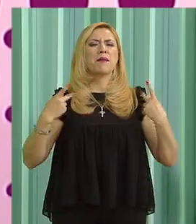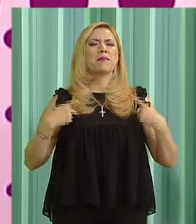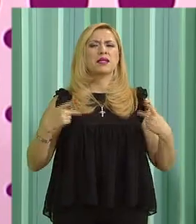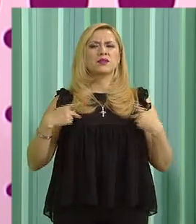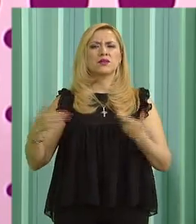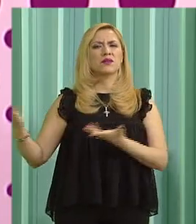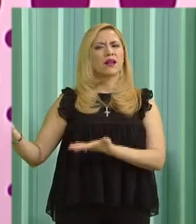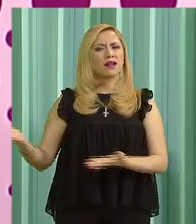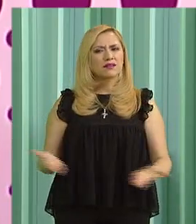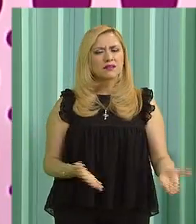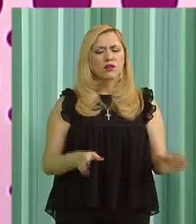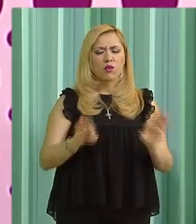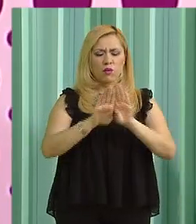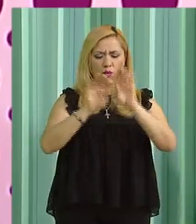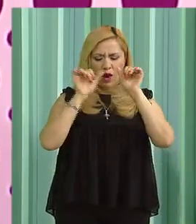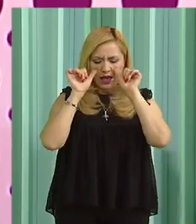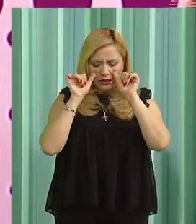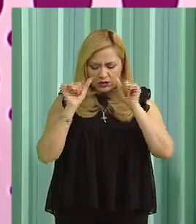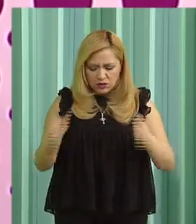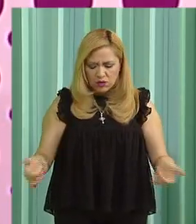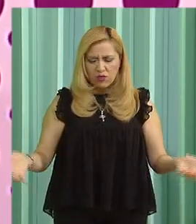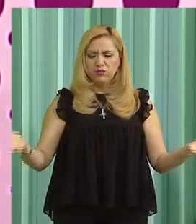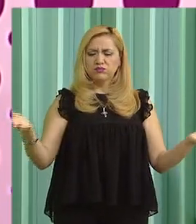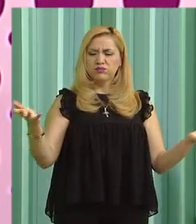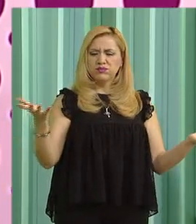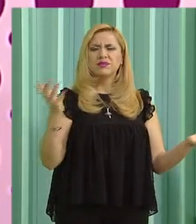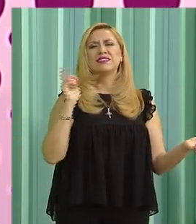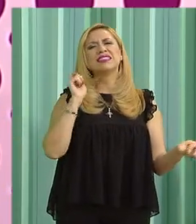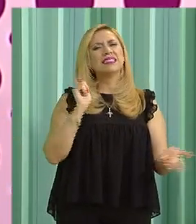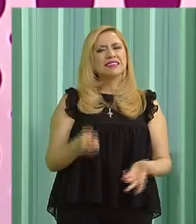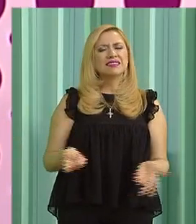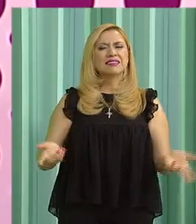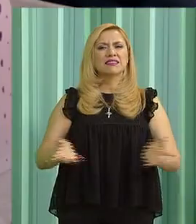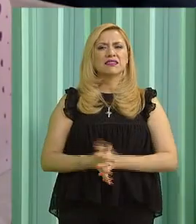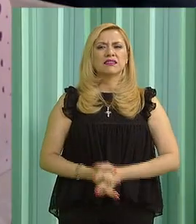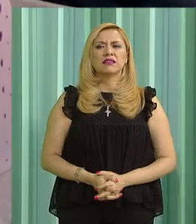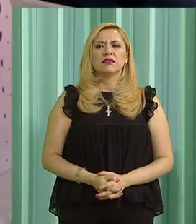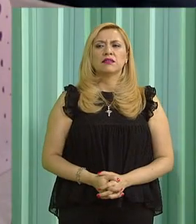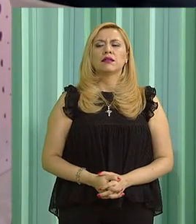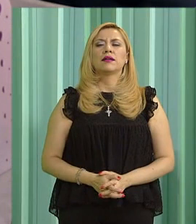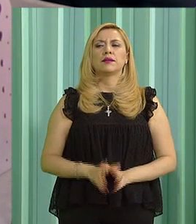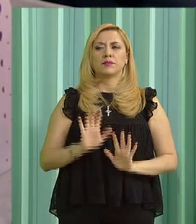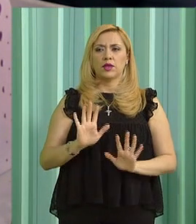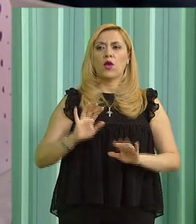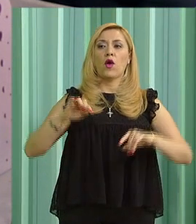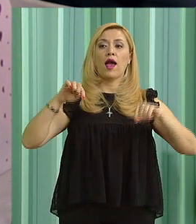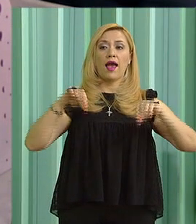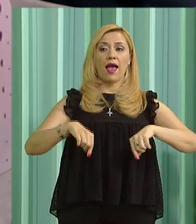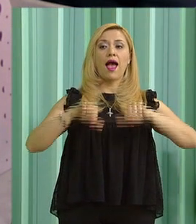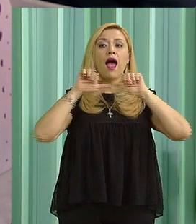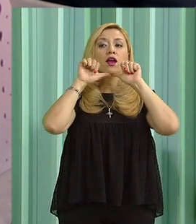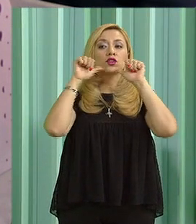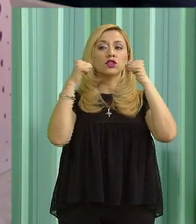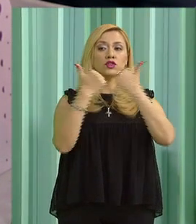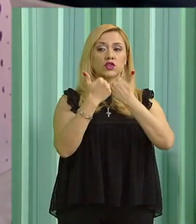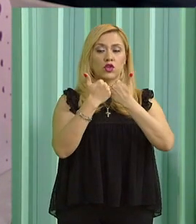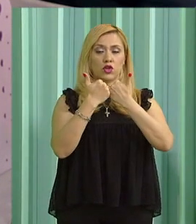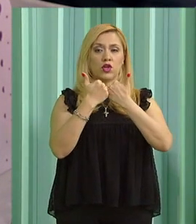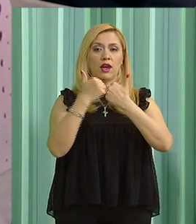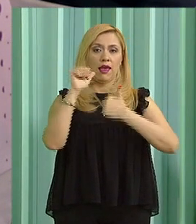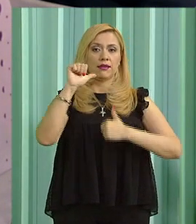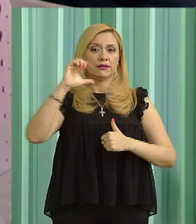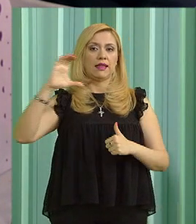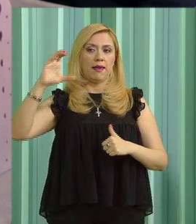recibe, cómo hace esta atención Programa Casa Refugiados. Bueno, Programa Casa Refugiados es una asociación civil mexicana, trabajamos